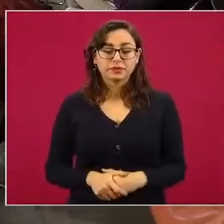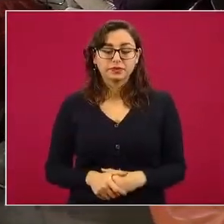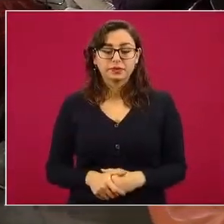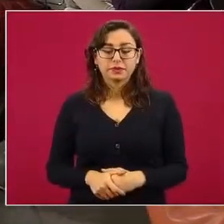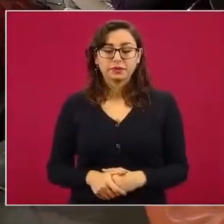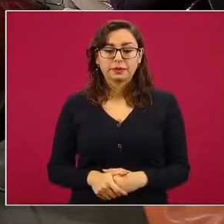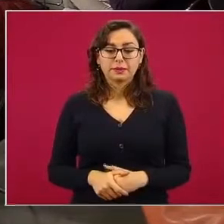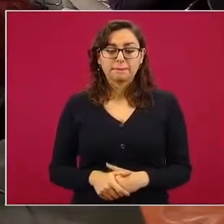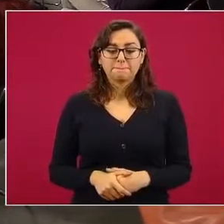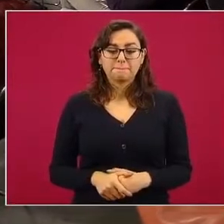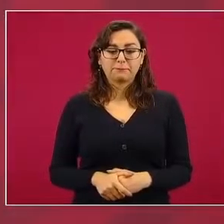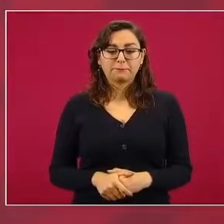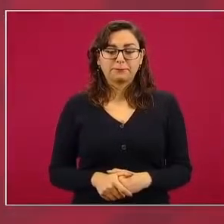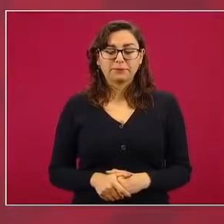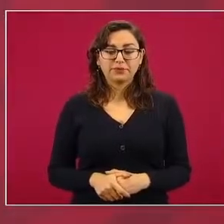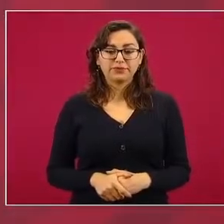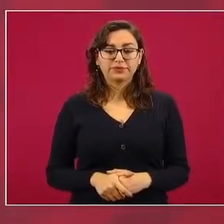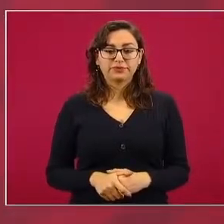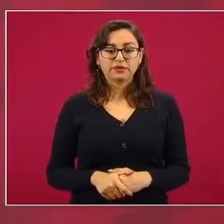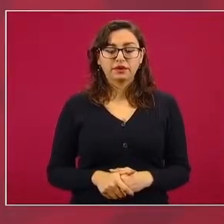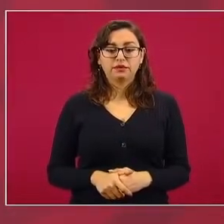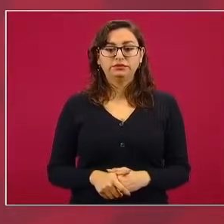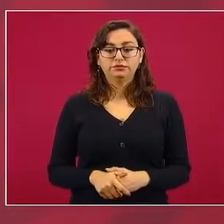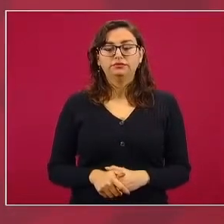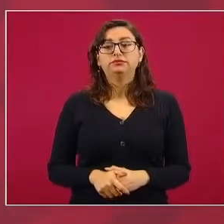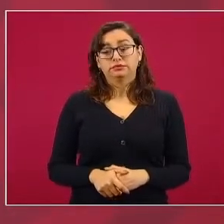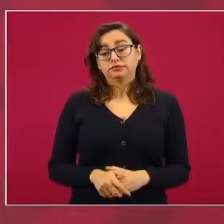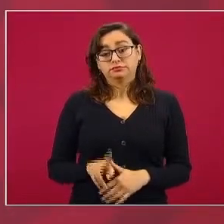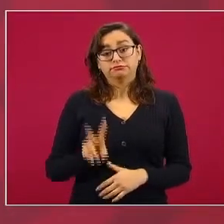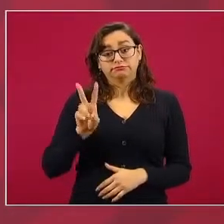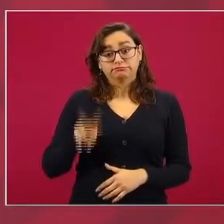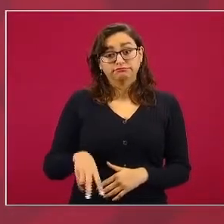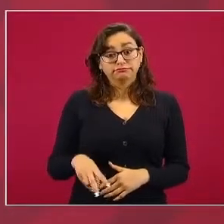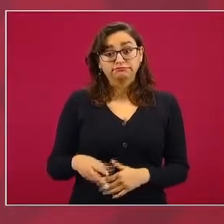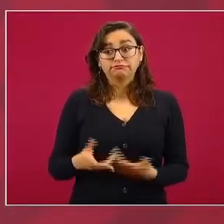Consideramos que sí hubieron abusos